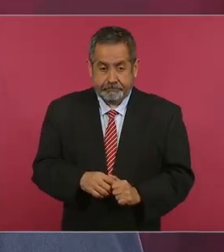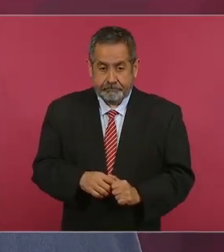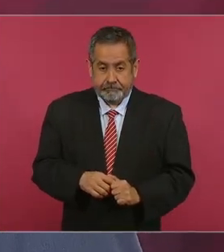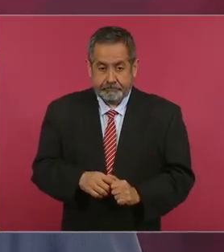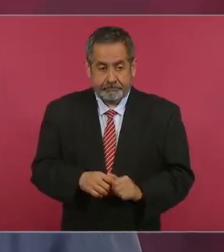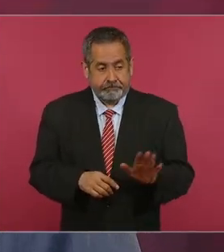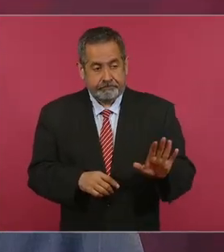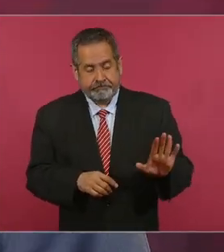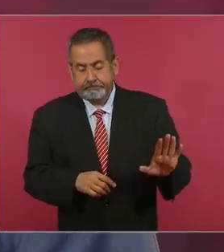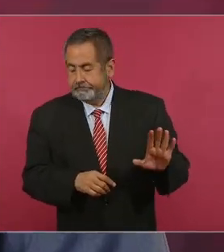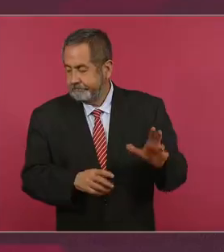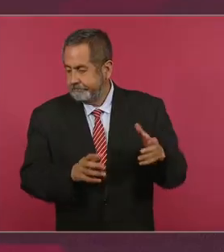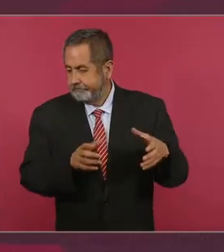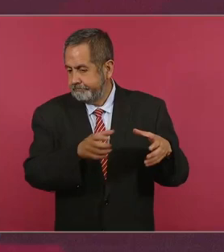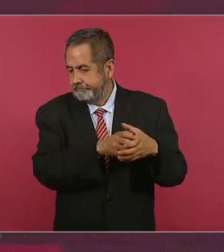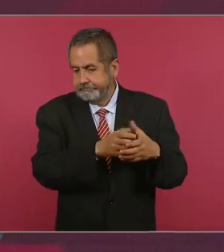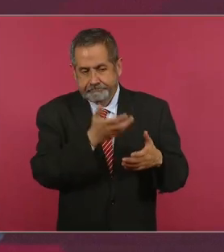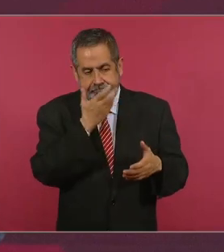conservas.